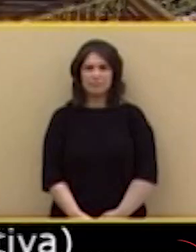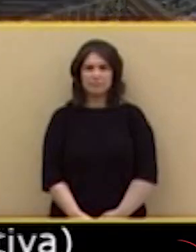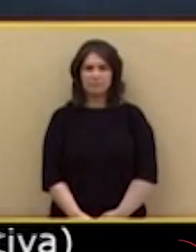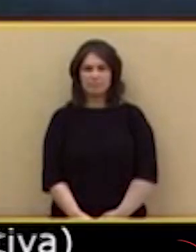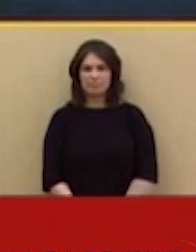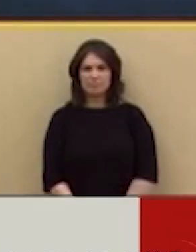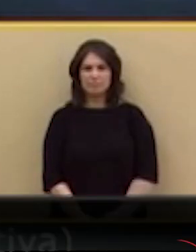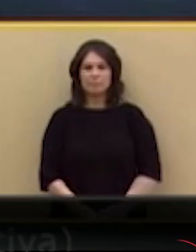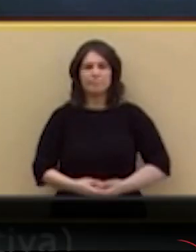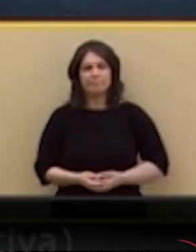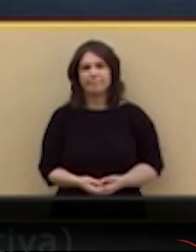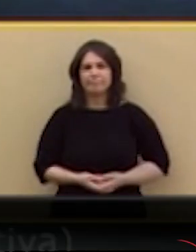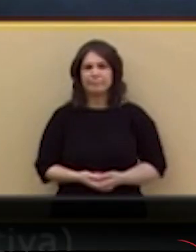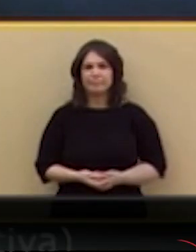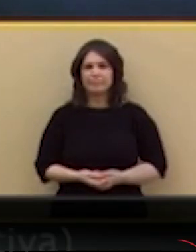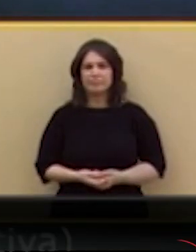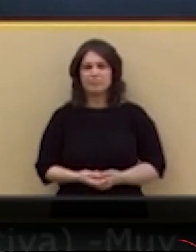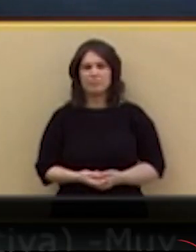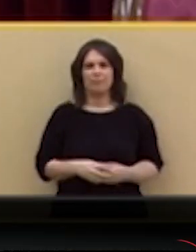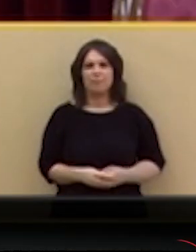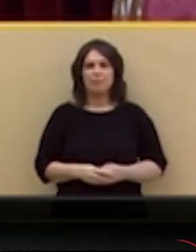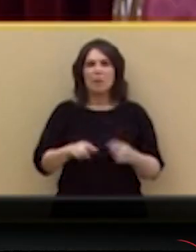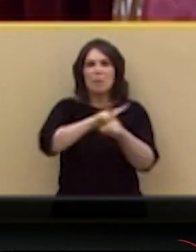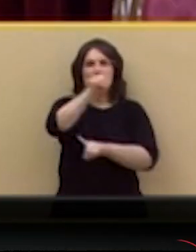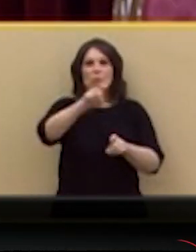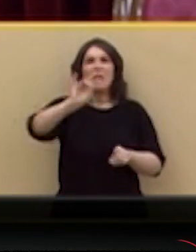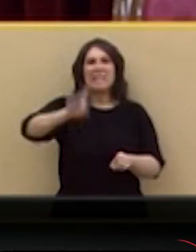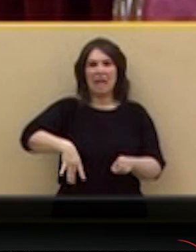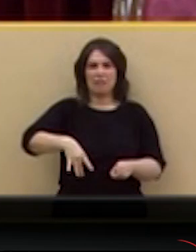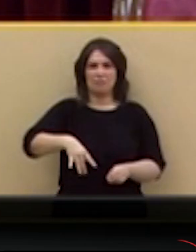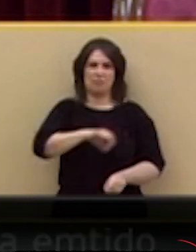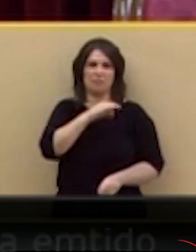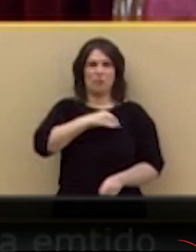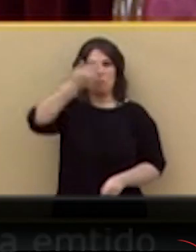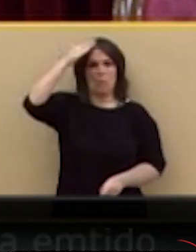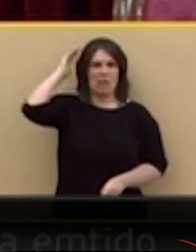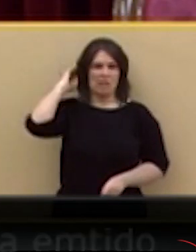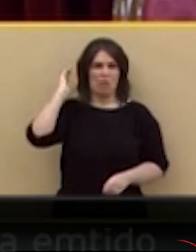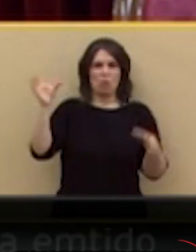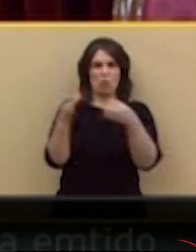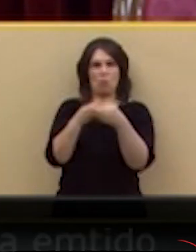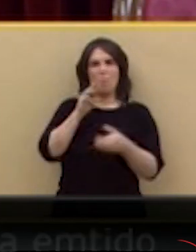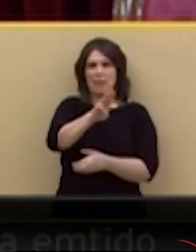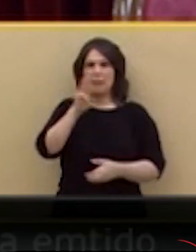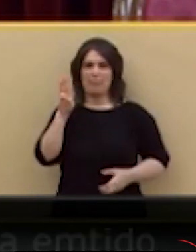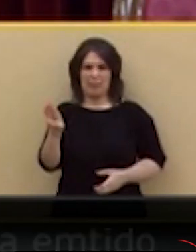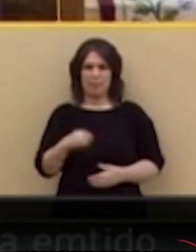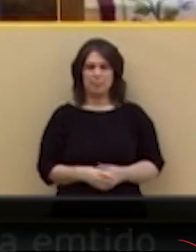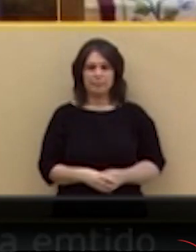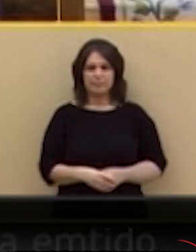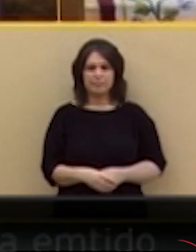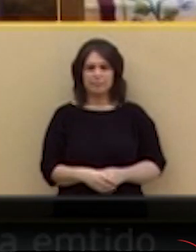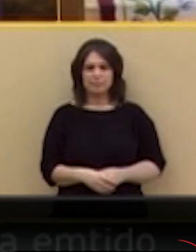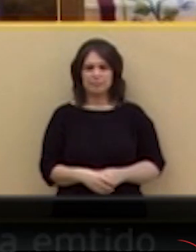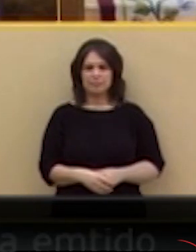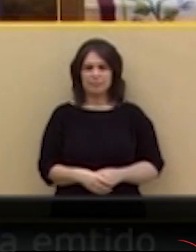Un minuto de silencio que contrasta con el tono agrio que se ha vivido poco antes en el Congreso, en una tensa sesión de control al Gobierno